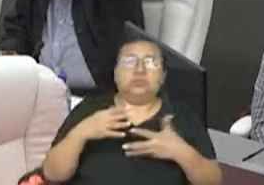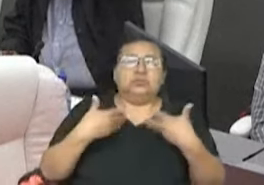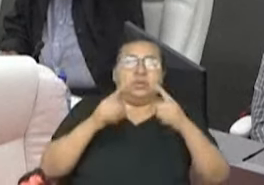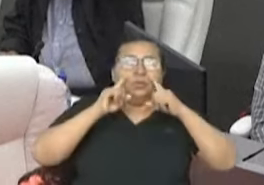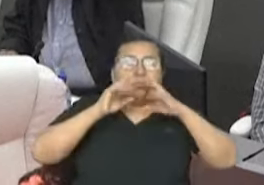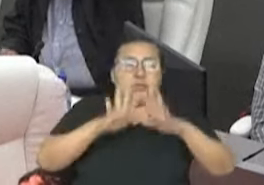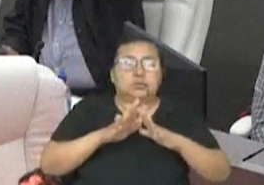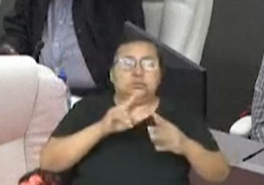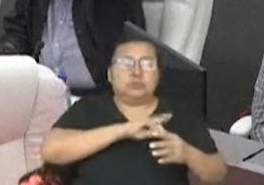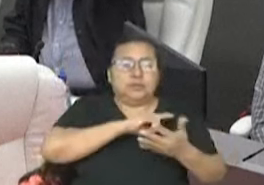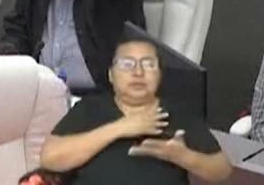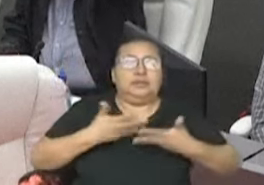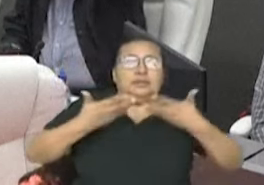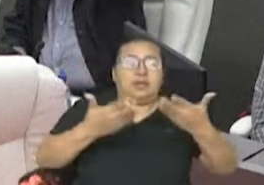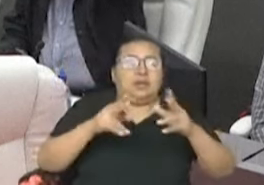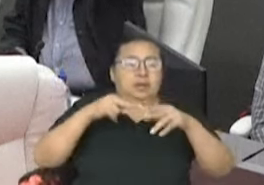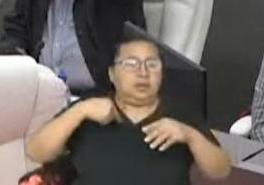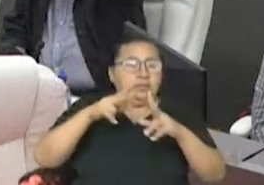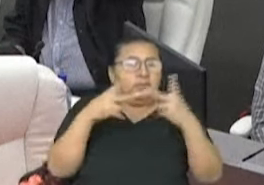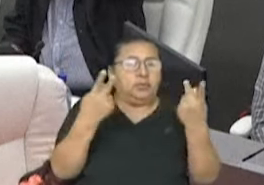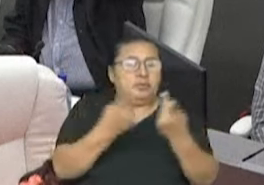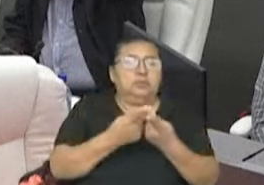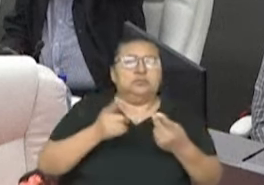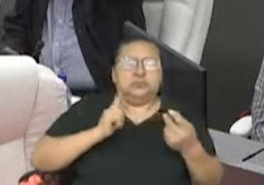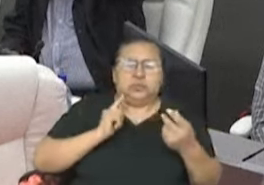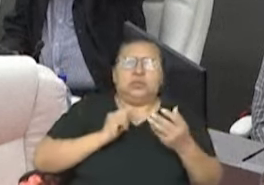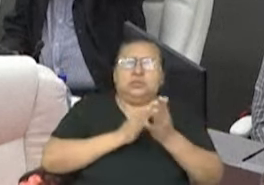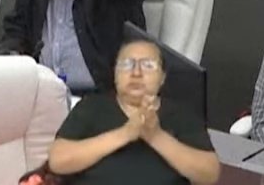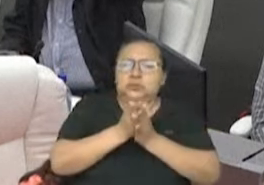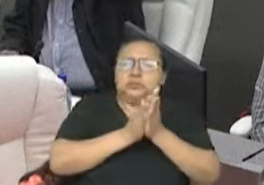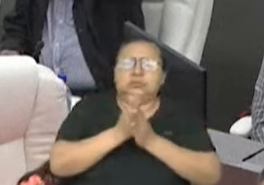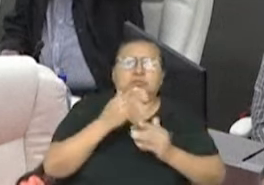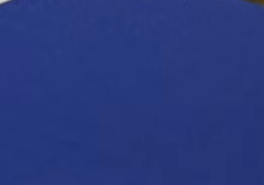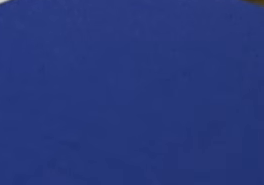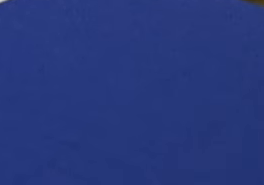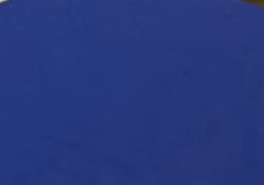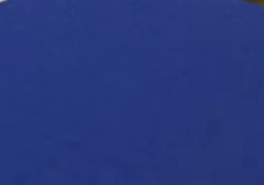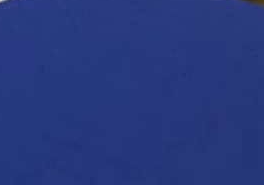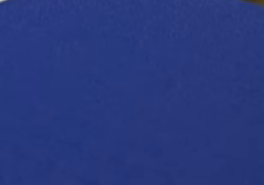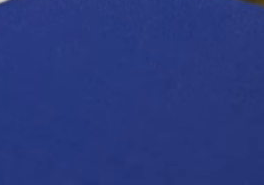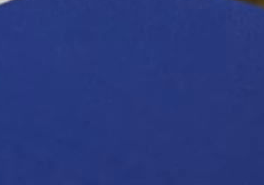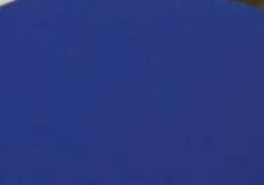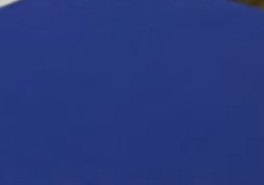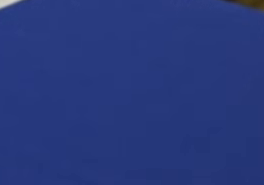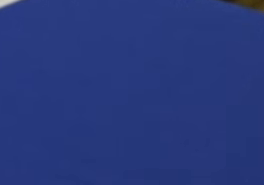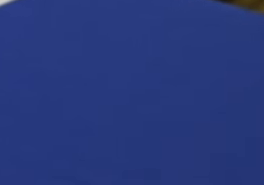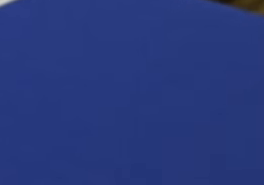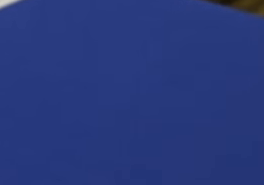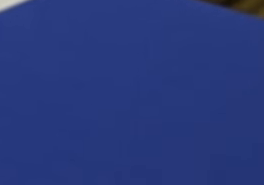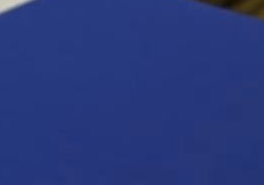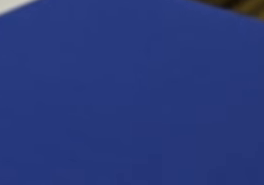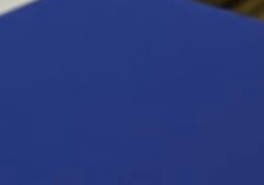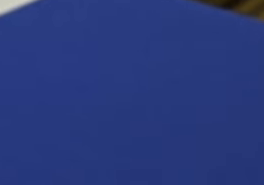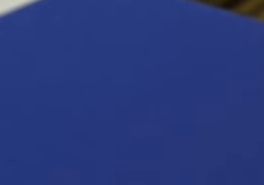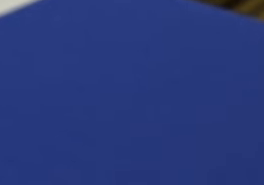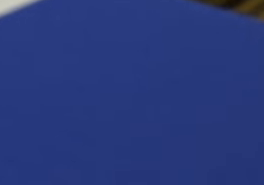publicada en el diario oficial Establece que también pueden ser sancionadas empresas y ongs para la oposición nicaragüense exiliada mayoritariamente